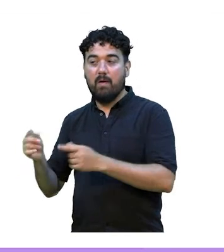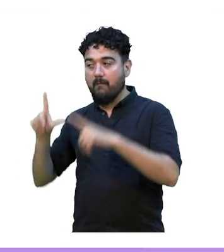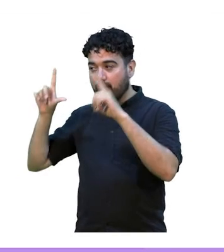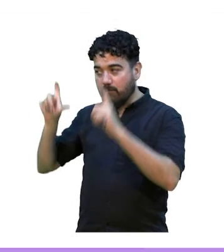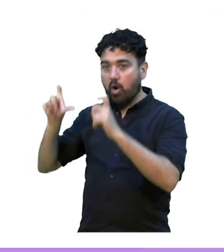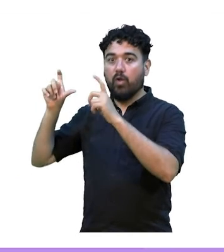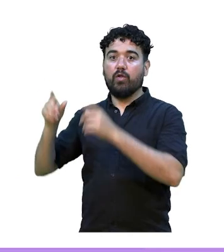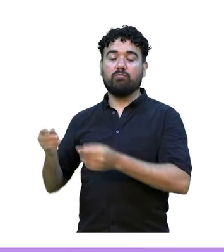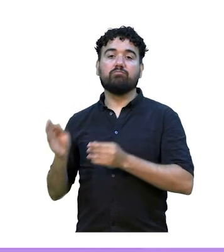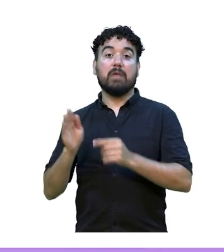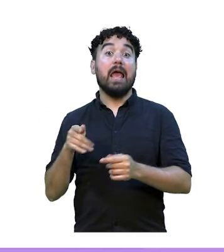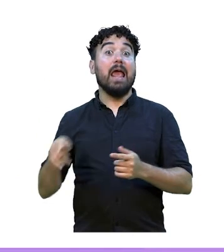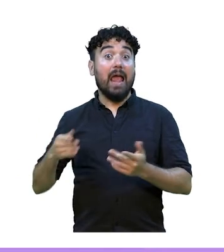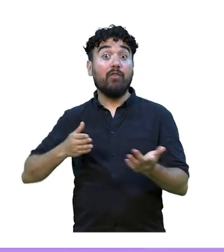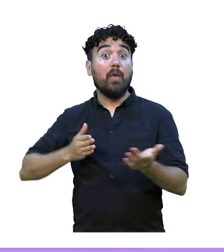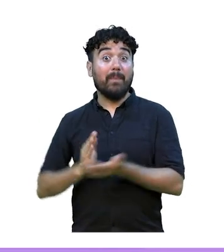la